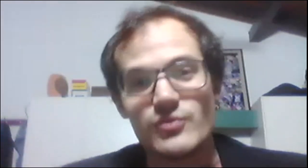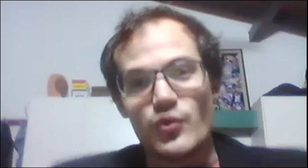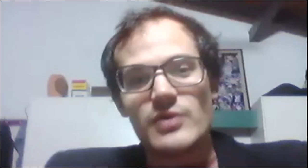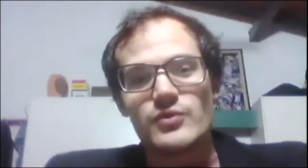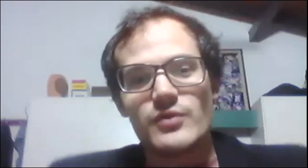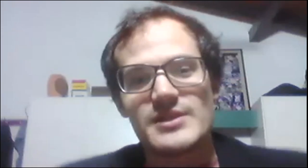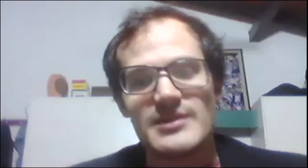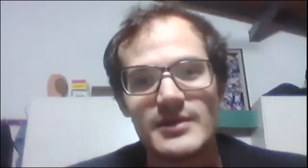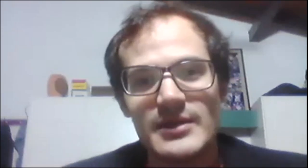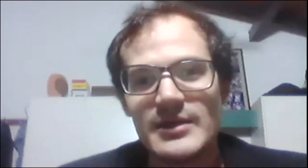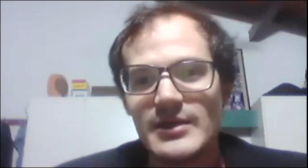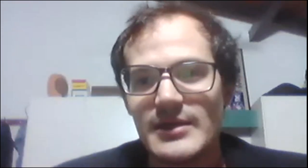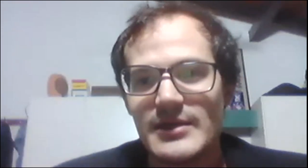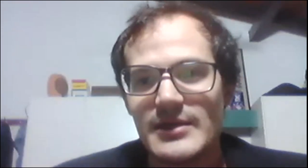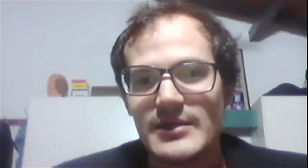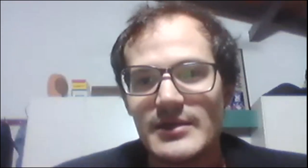un cura lo tuvo que salvar.